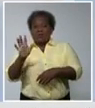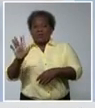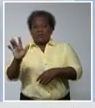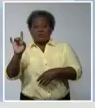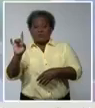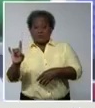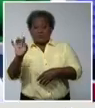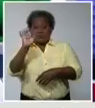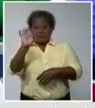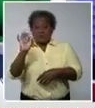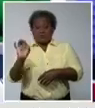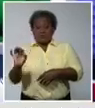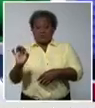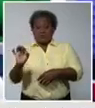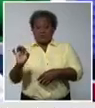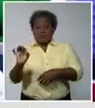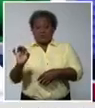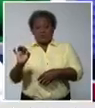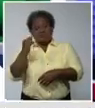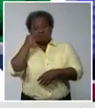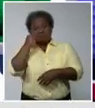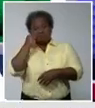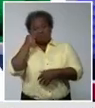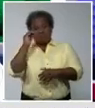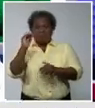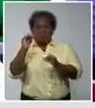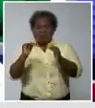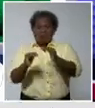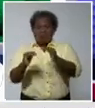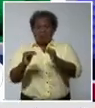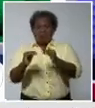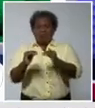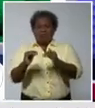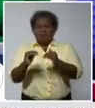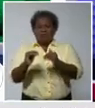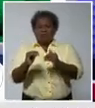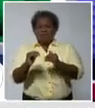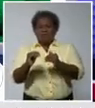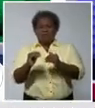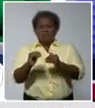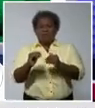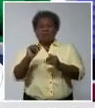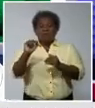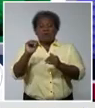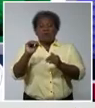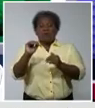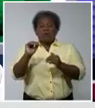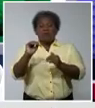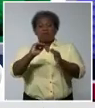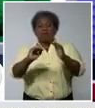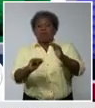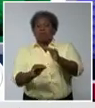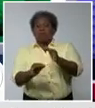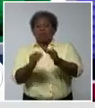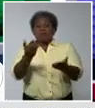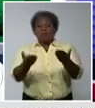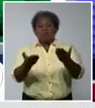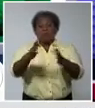0,59%, discretamente inferior, que es reducida en comparación con el